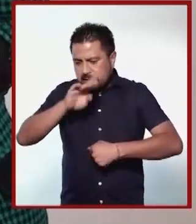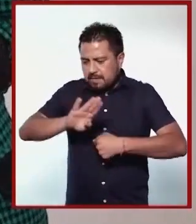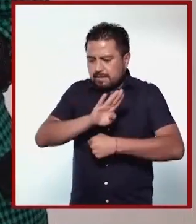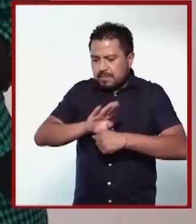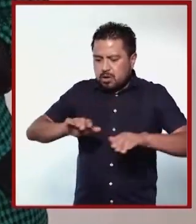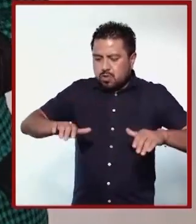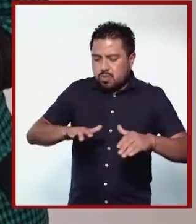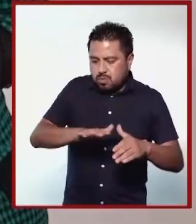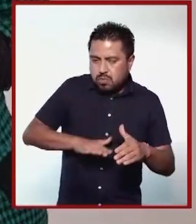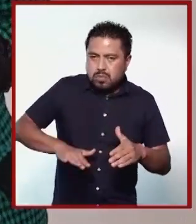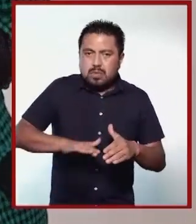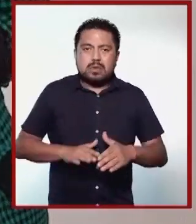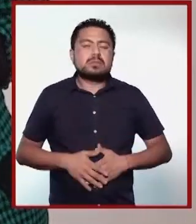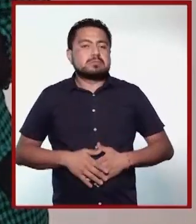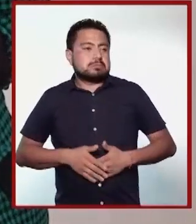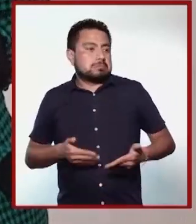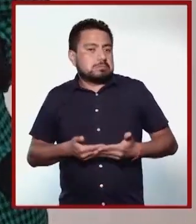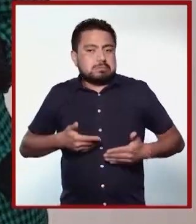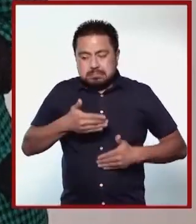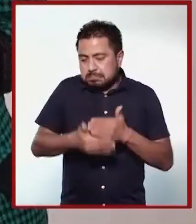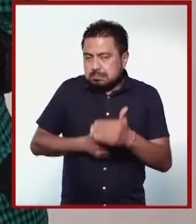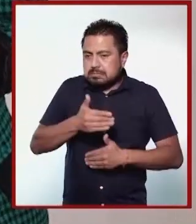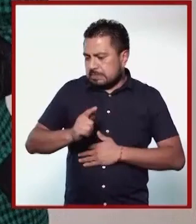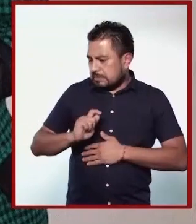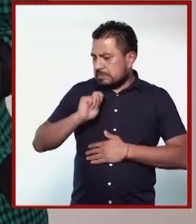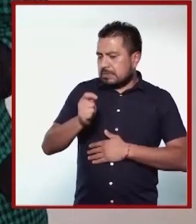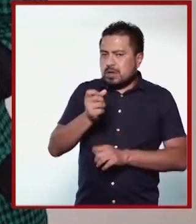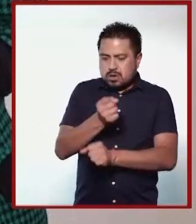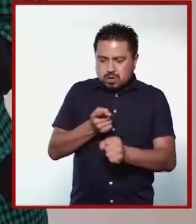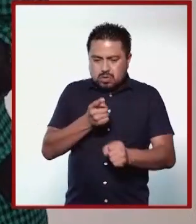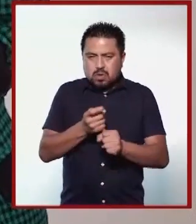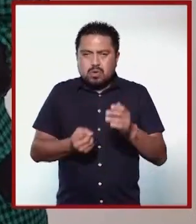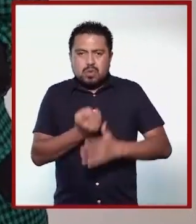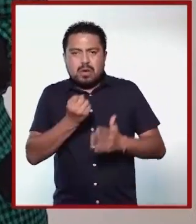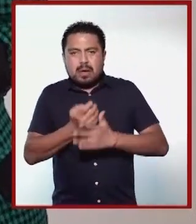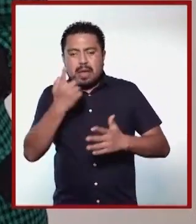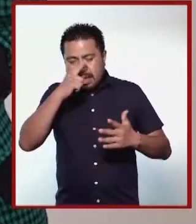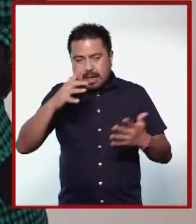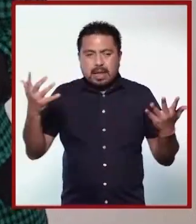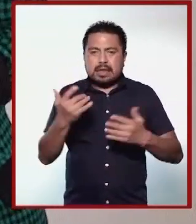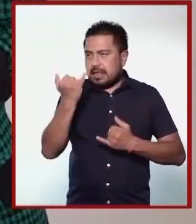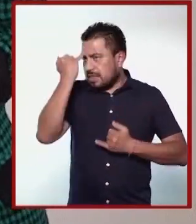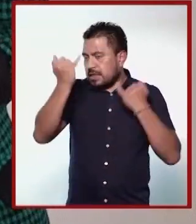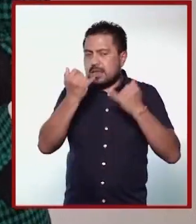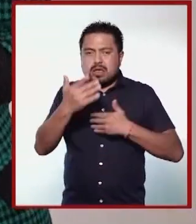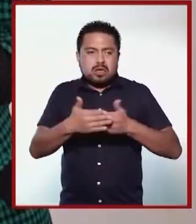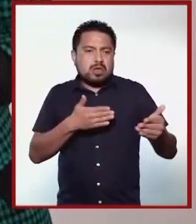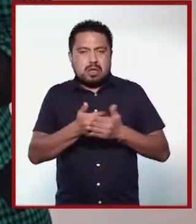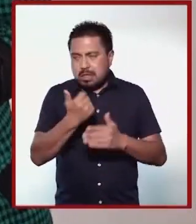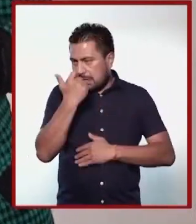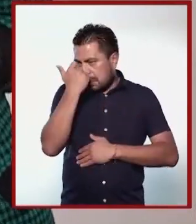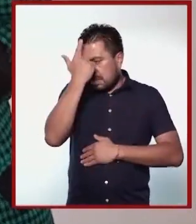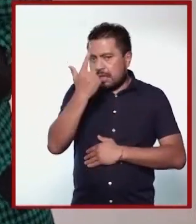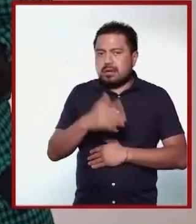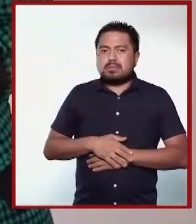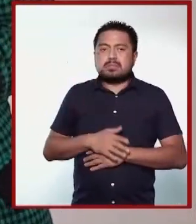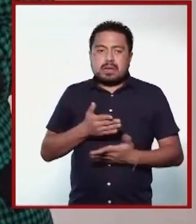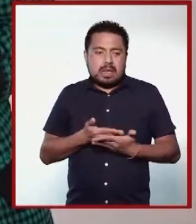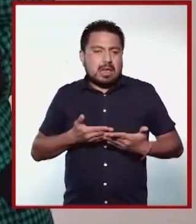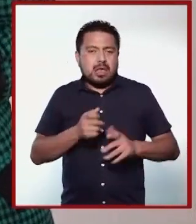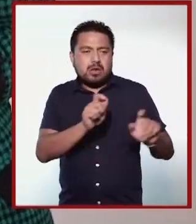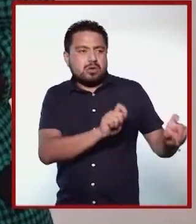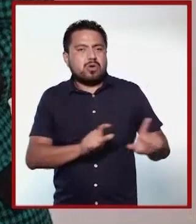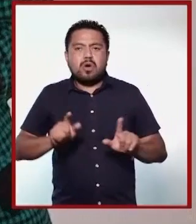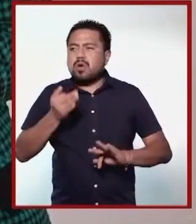comunidad. Los momentos de crisis significan oportunidades para hacer realidad ideas innovadoras y creativas. En este